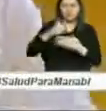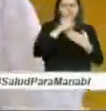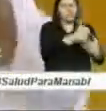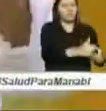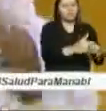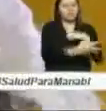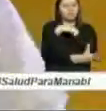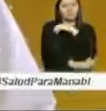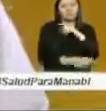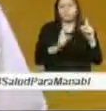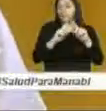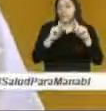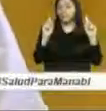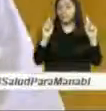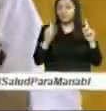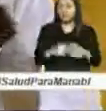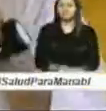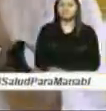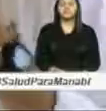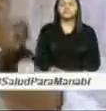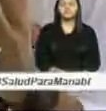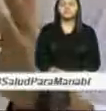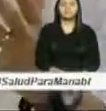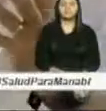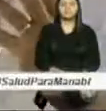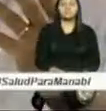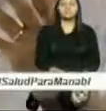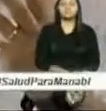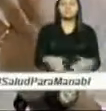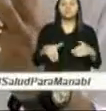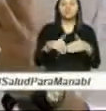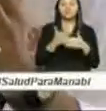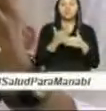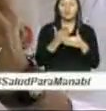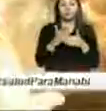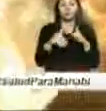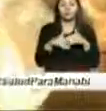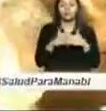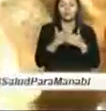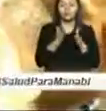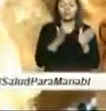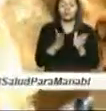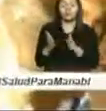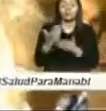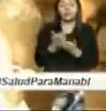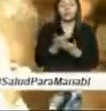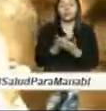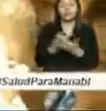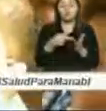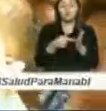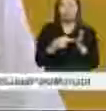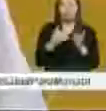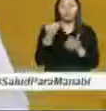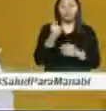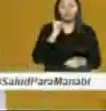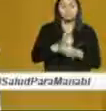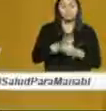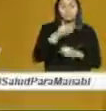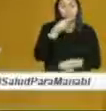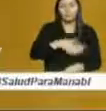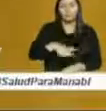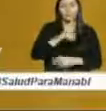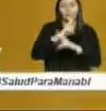los pobres, ayuda para las grandes mayorías. Esa es la nueva política económica. Ahora manda el pueblo y se protege entonces a